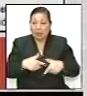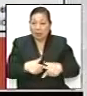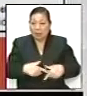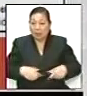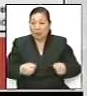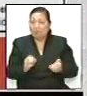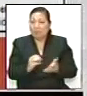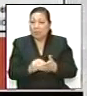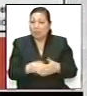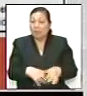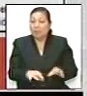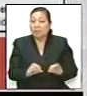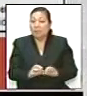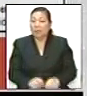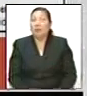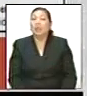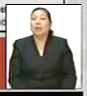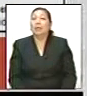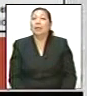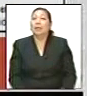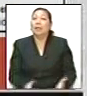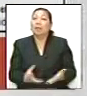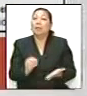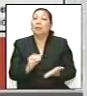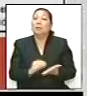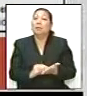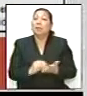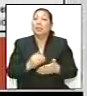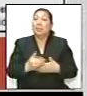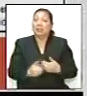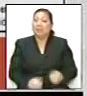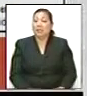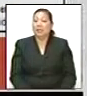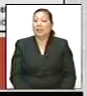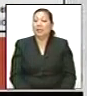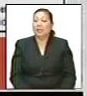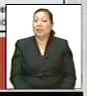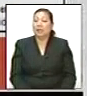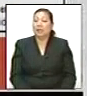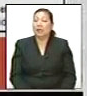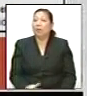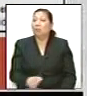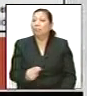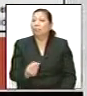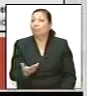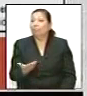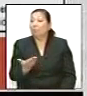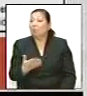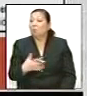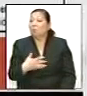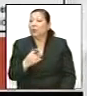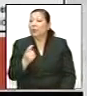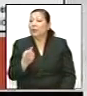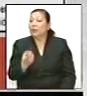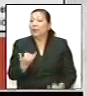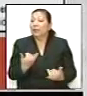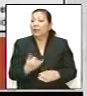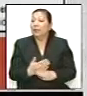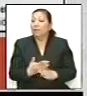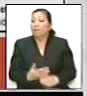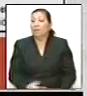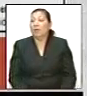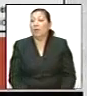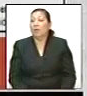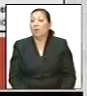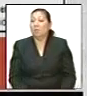importante queremos más adelante también y no vemos como uno puedo que podría ser de otra manera es